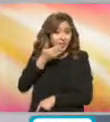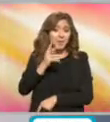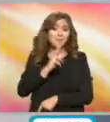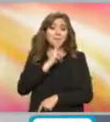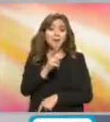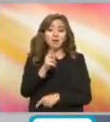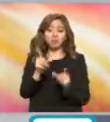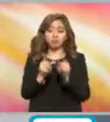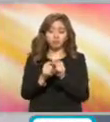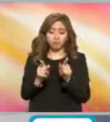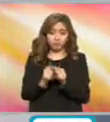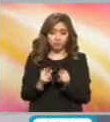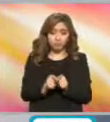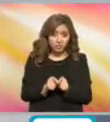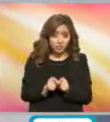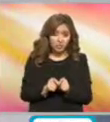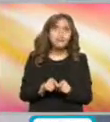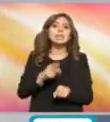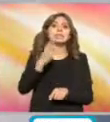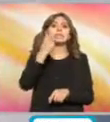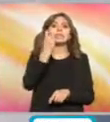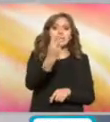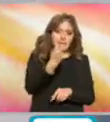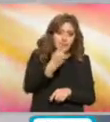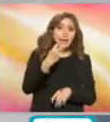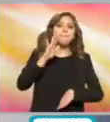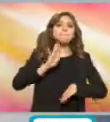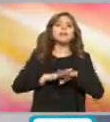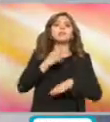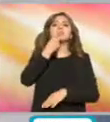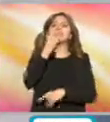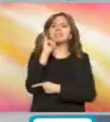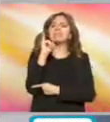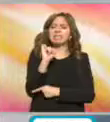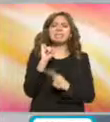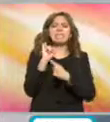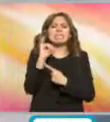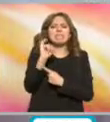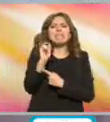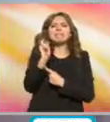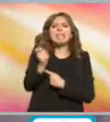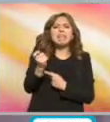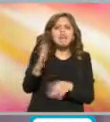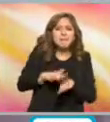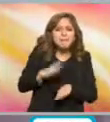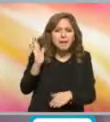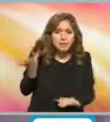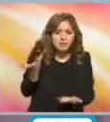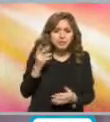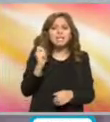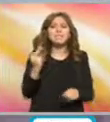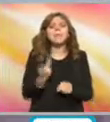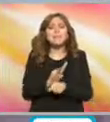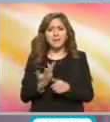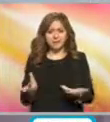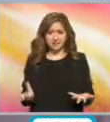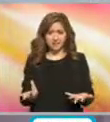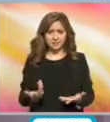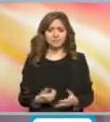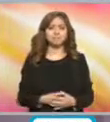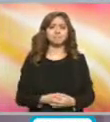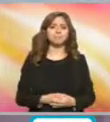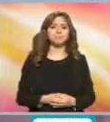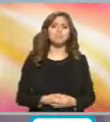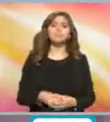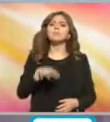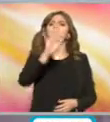sí necesitas como entrar un poquito más a qué hay detrás de ese sí, no, ajá. O sea, ¿qué está pasando? Oye, Miriam, y cuando por ejemplo, en el